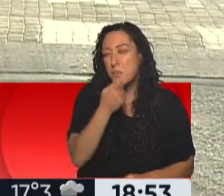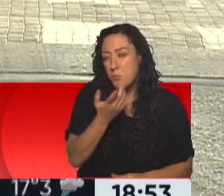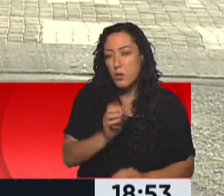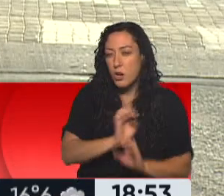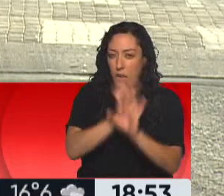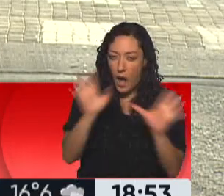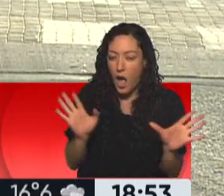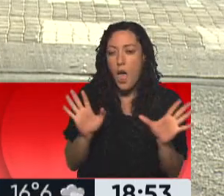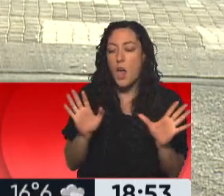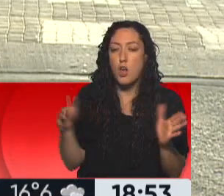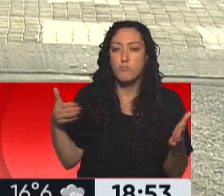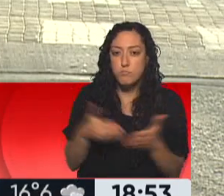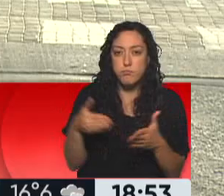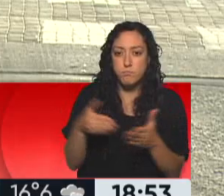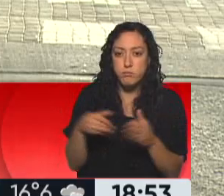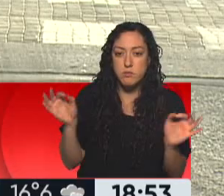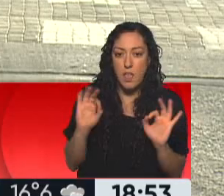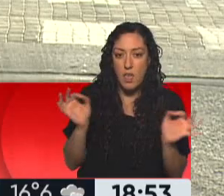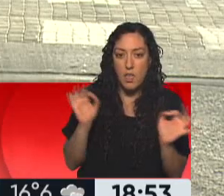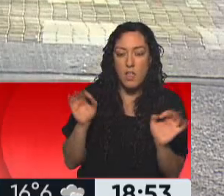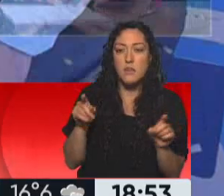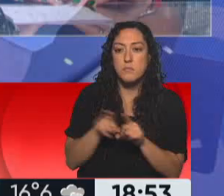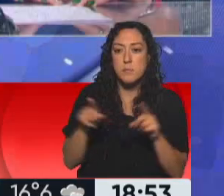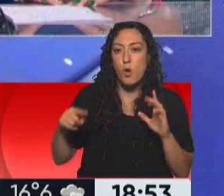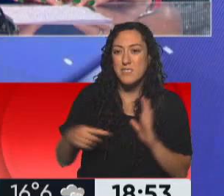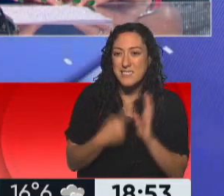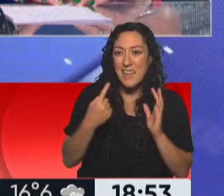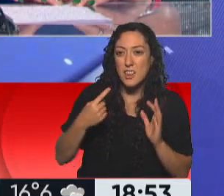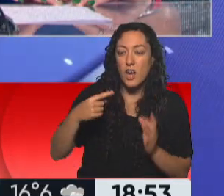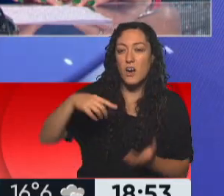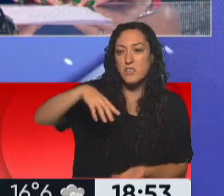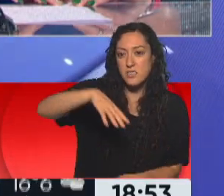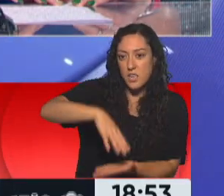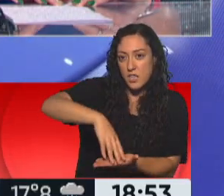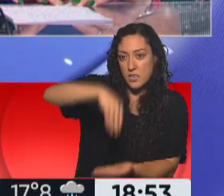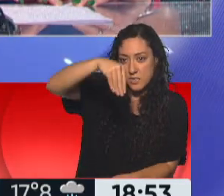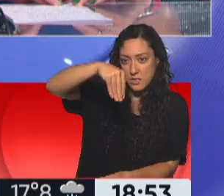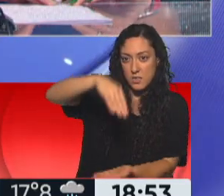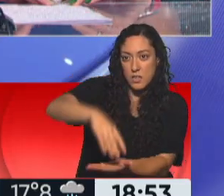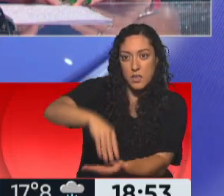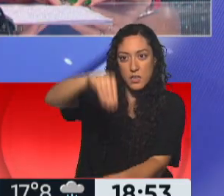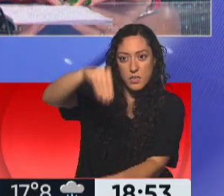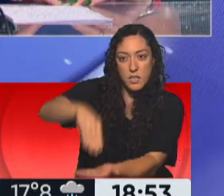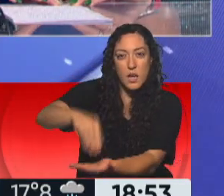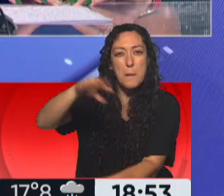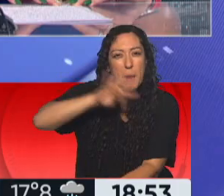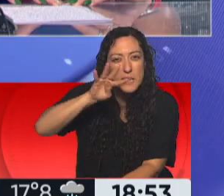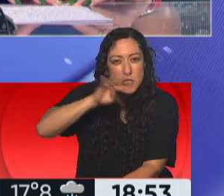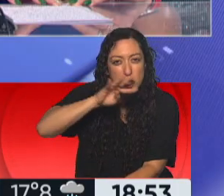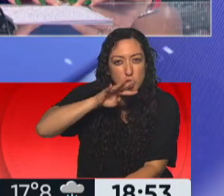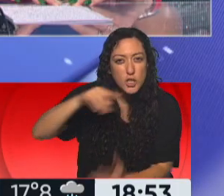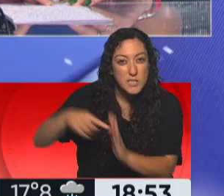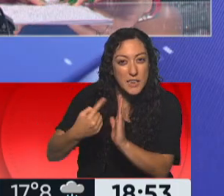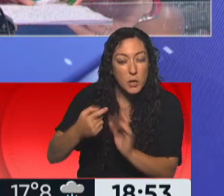de esto son los balines que hay en el centro de la ciudad. Son obstáculos terribles para quienes